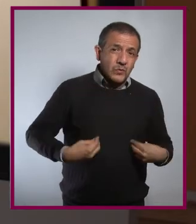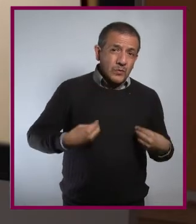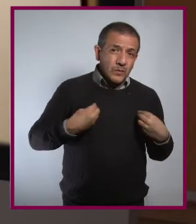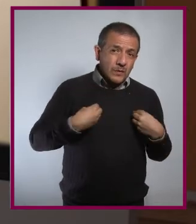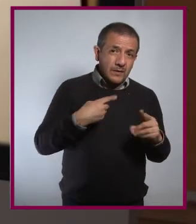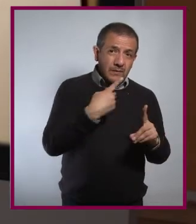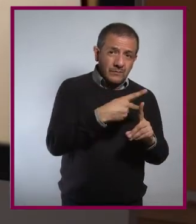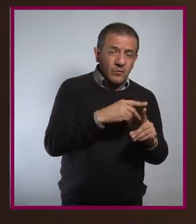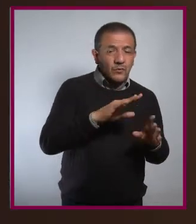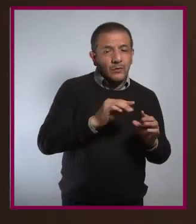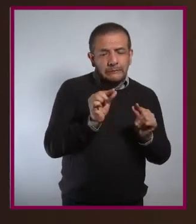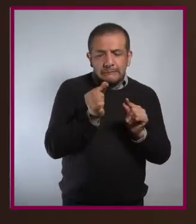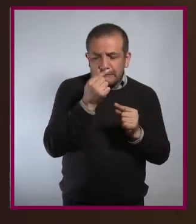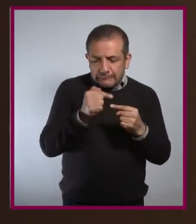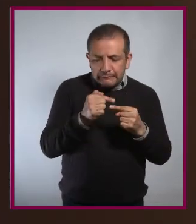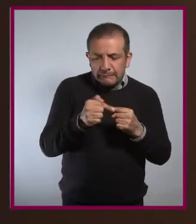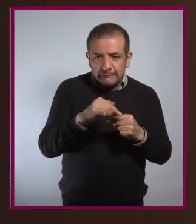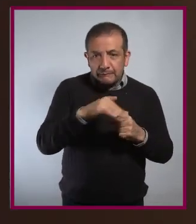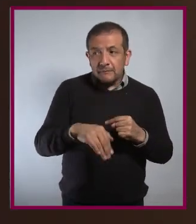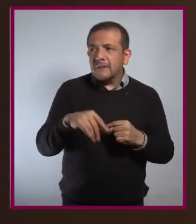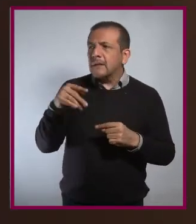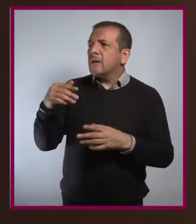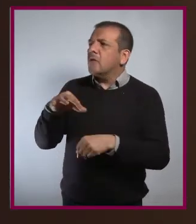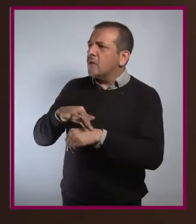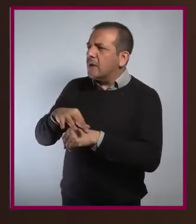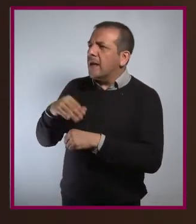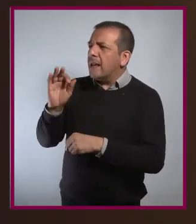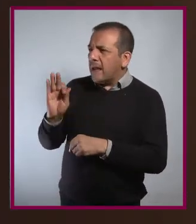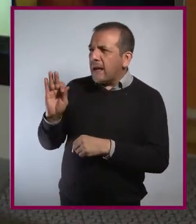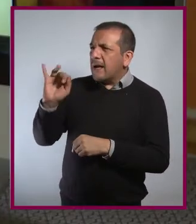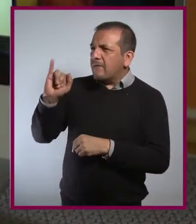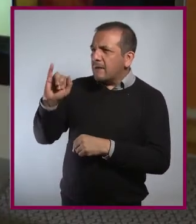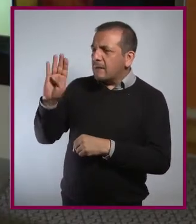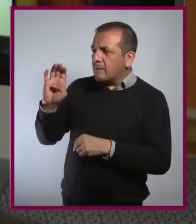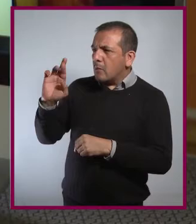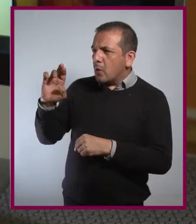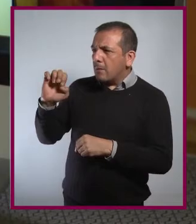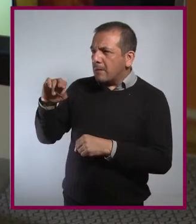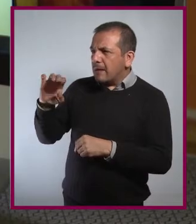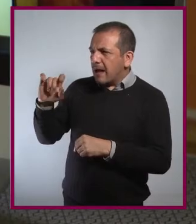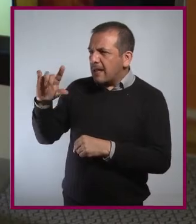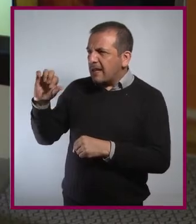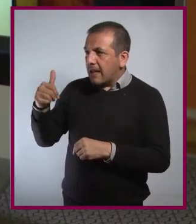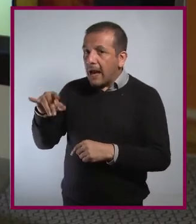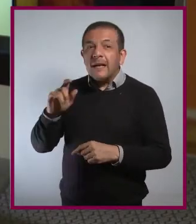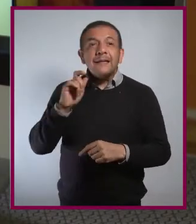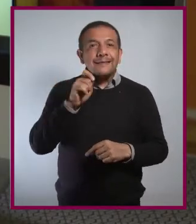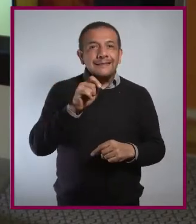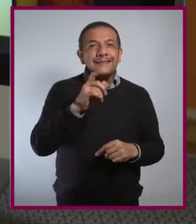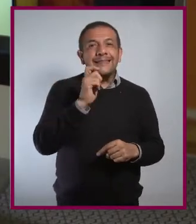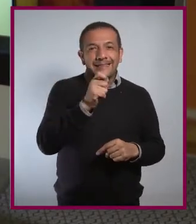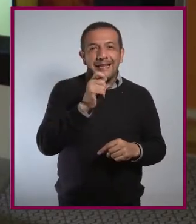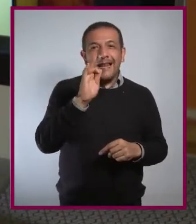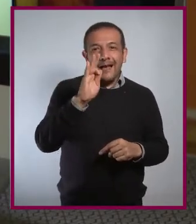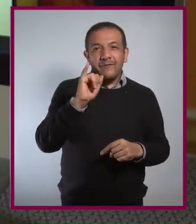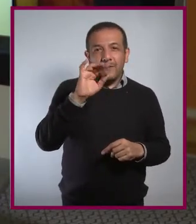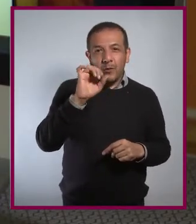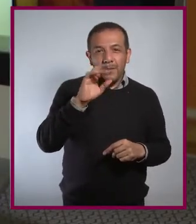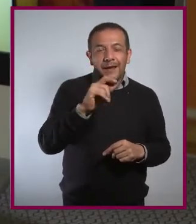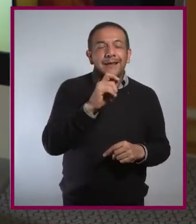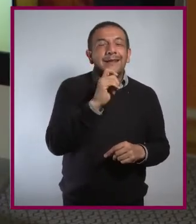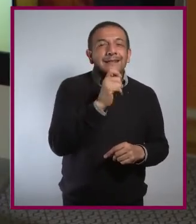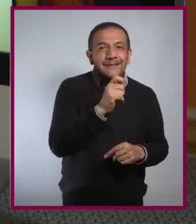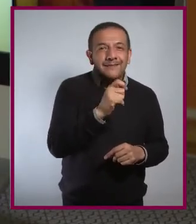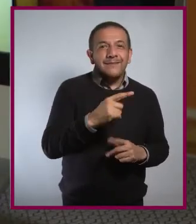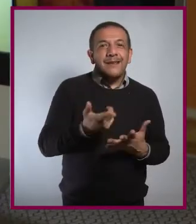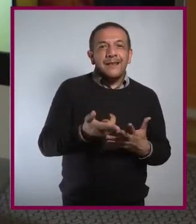es limitada. Doctora, ¿qué es la fibromialgia? La fibromialgia, yo les diría que es un buen ejercicio mental, porque